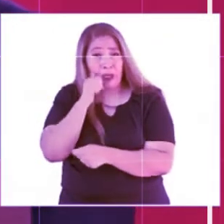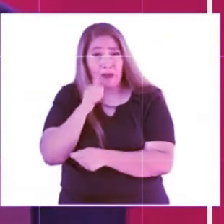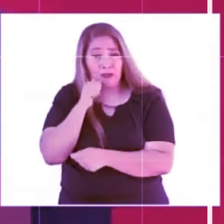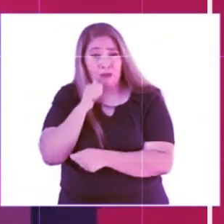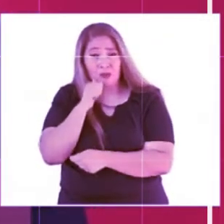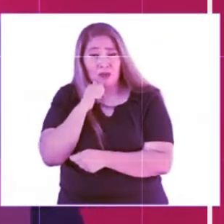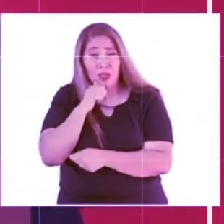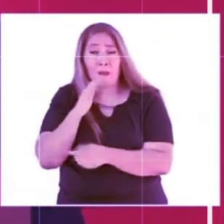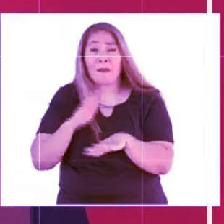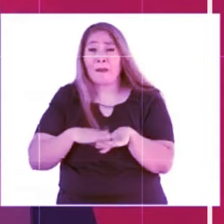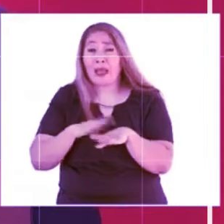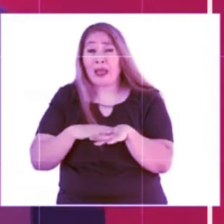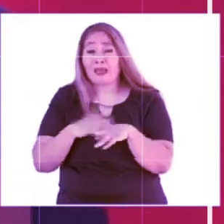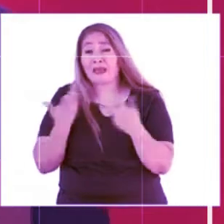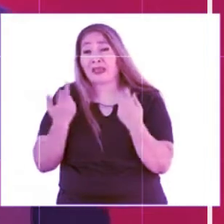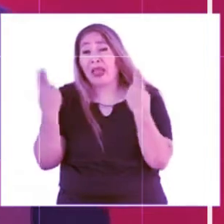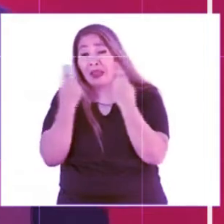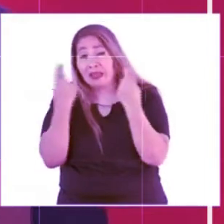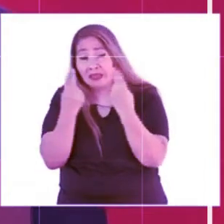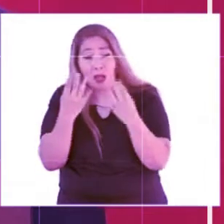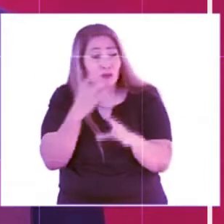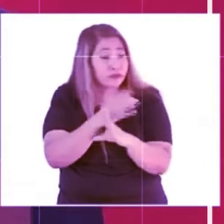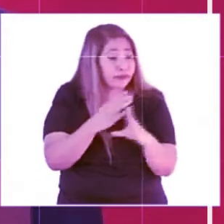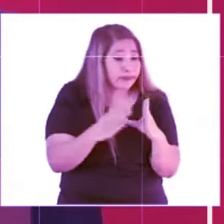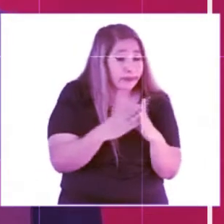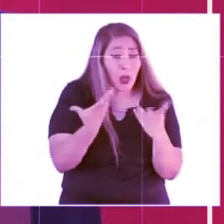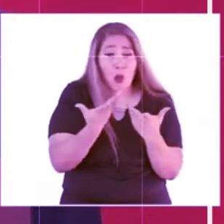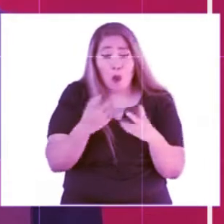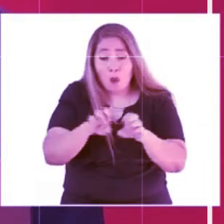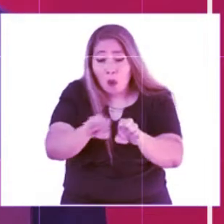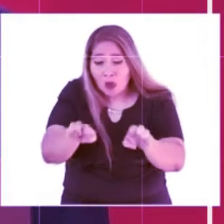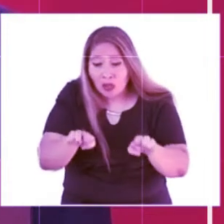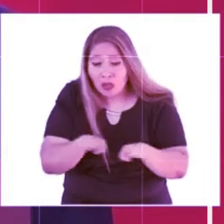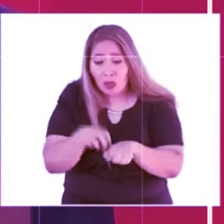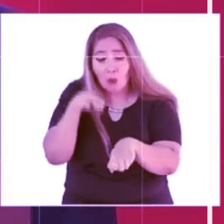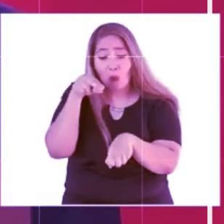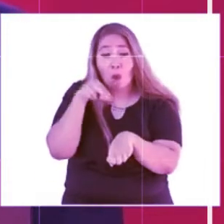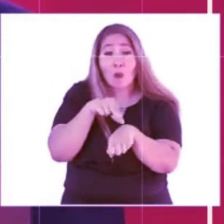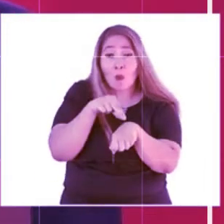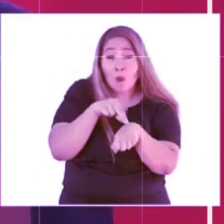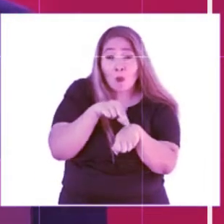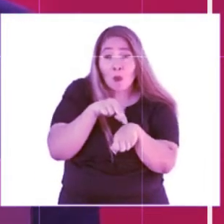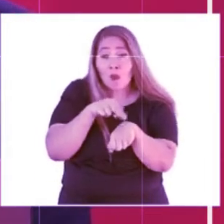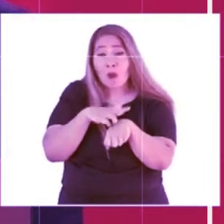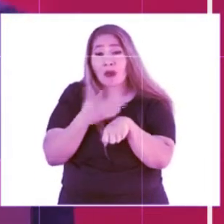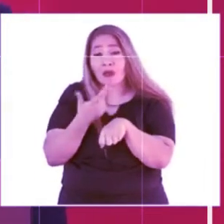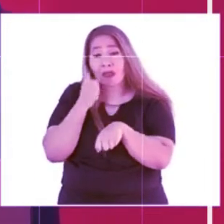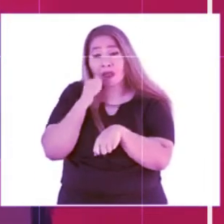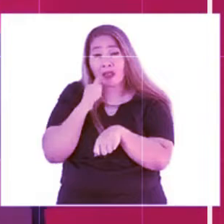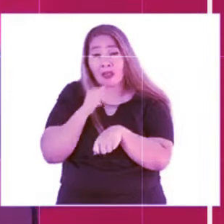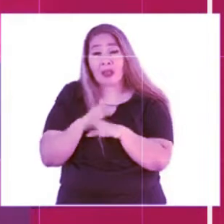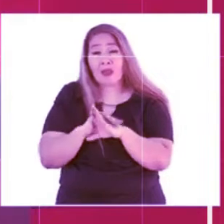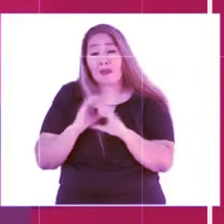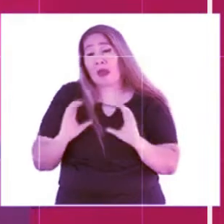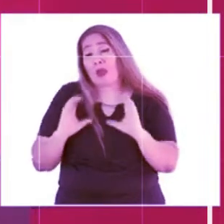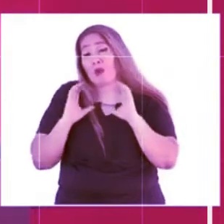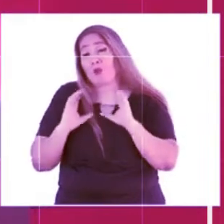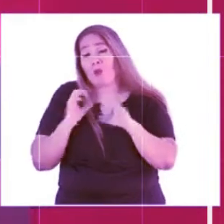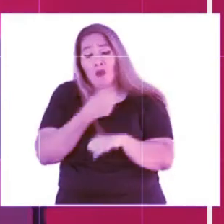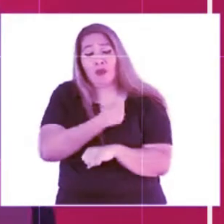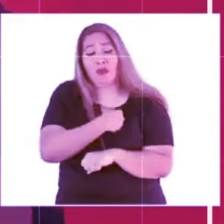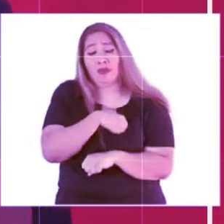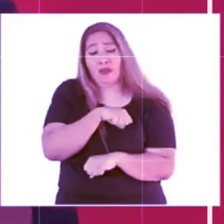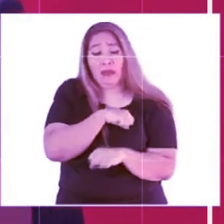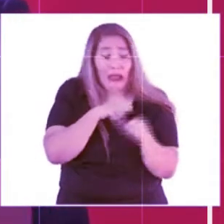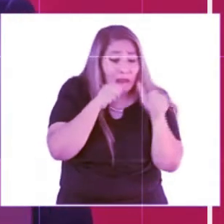con abastecimiento de insumos y equipos médicos que permitieran enfrentar la pandemia y atender